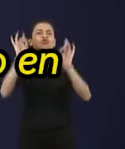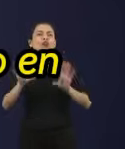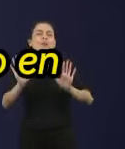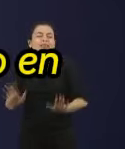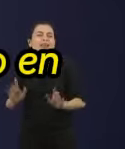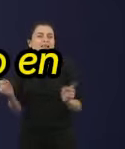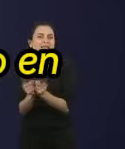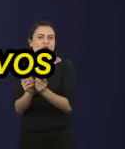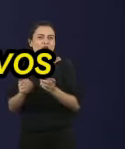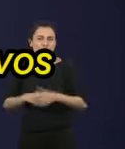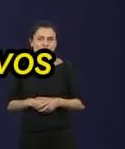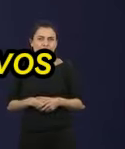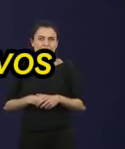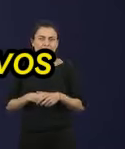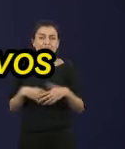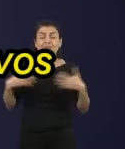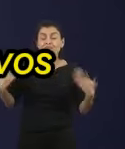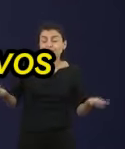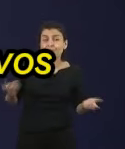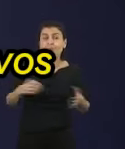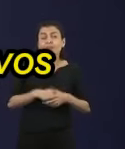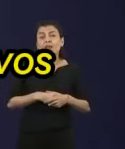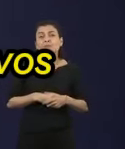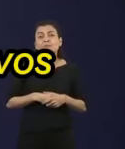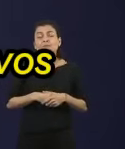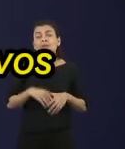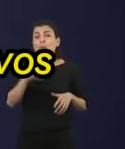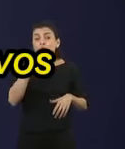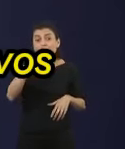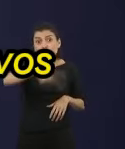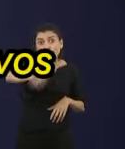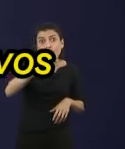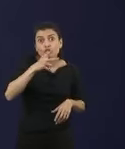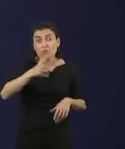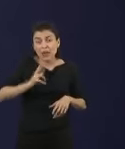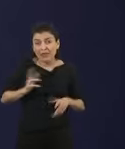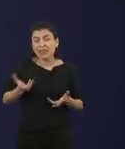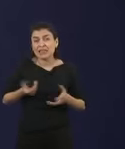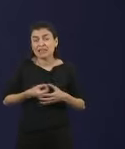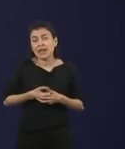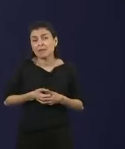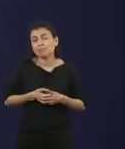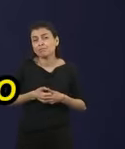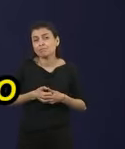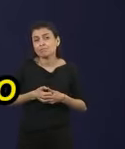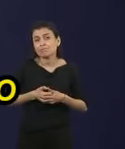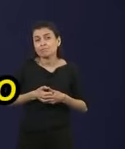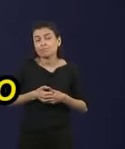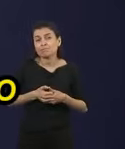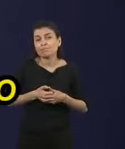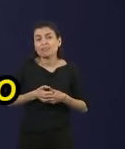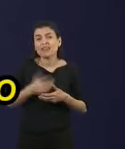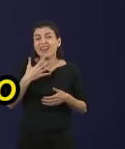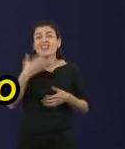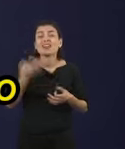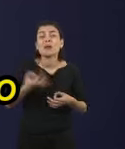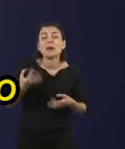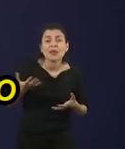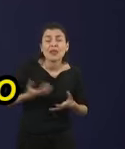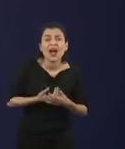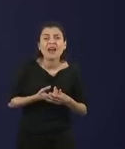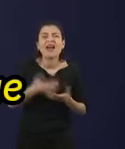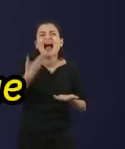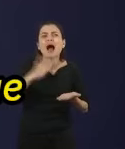que puede sugerir el delito en s porque de hecho en los casos que vos sugerís eh Ni siquiera se